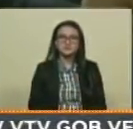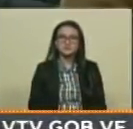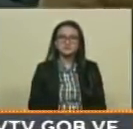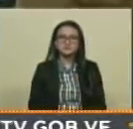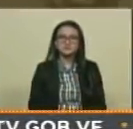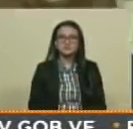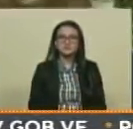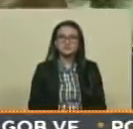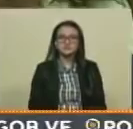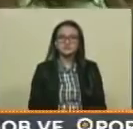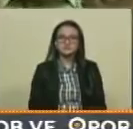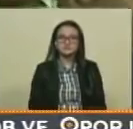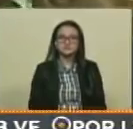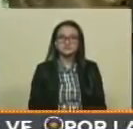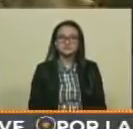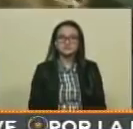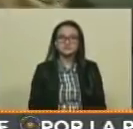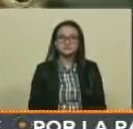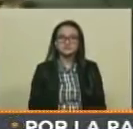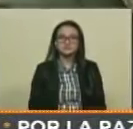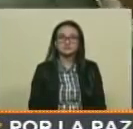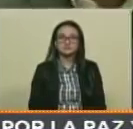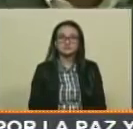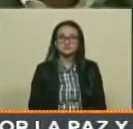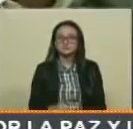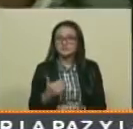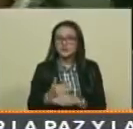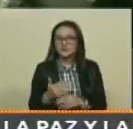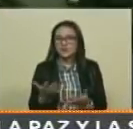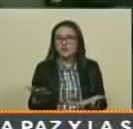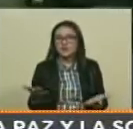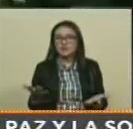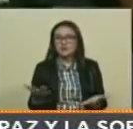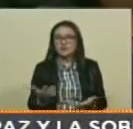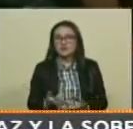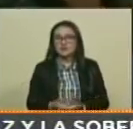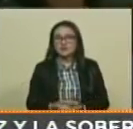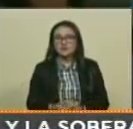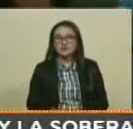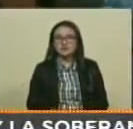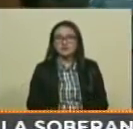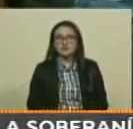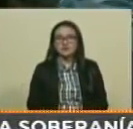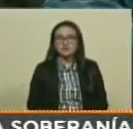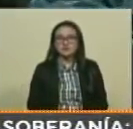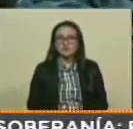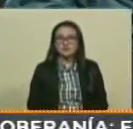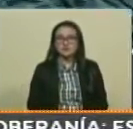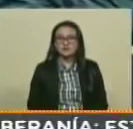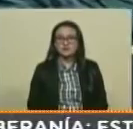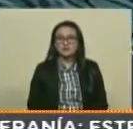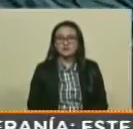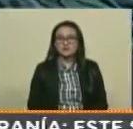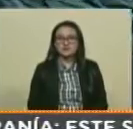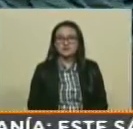Por si fuera poco, o sea, esto era como una cuestión por capítulo, por eso le dimos el nombre de